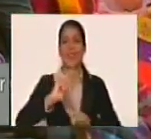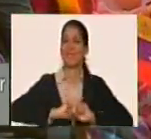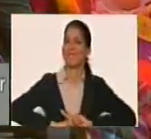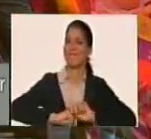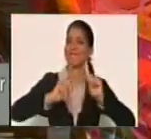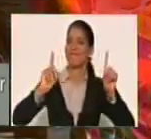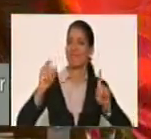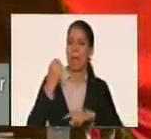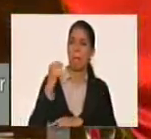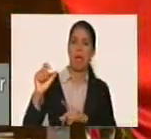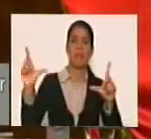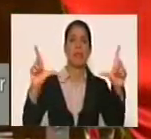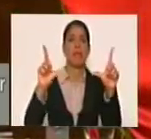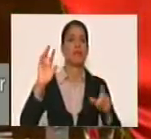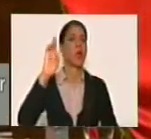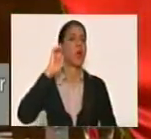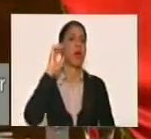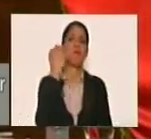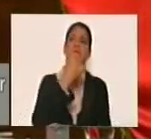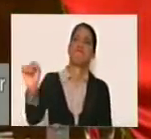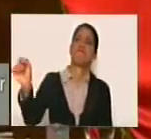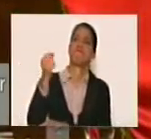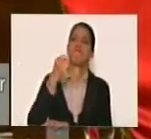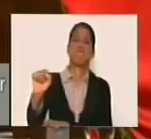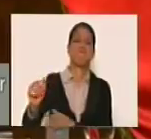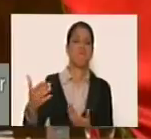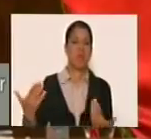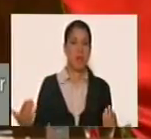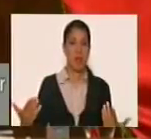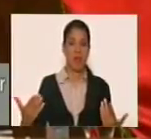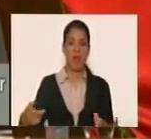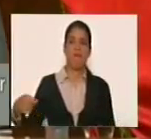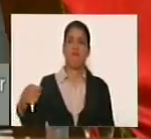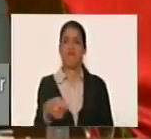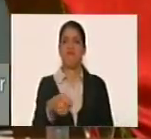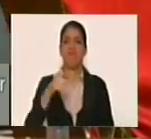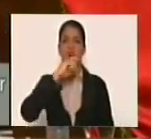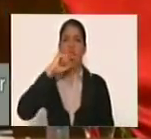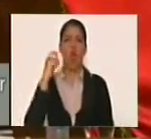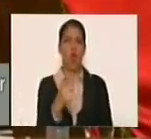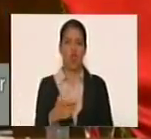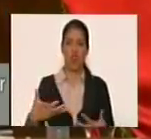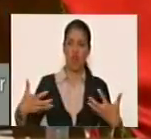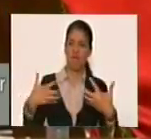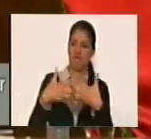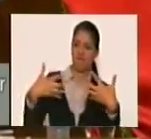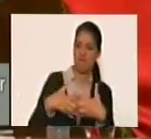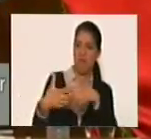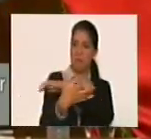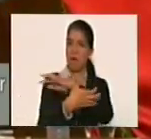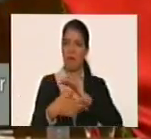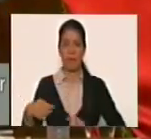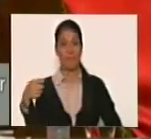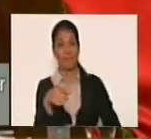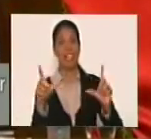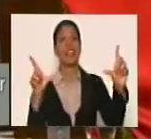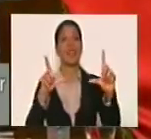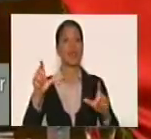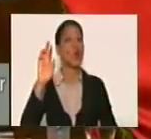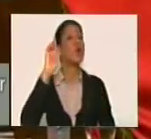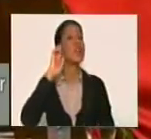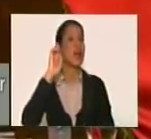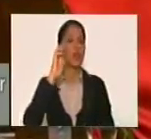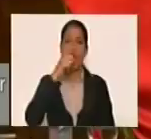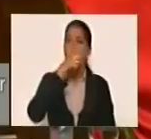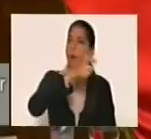medios de comunicación se convierten en uno de los poderes fácticos que usa la oligarquía para desestabilizar a los pueblos. Cuando los pueblos